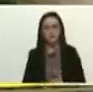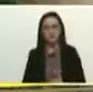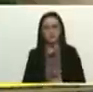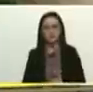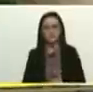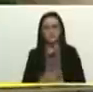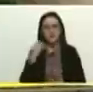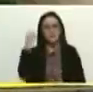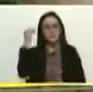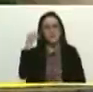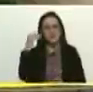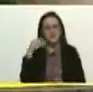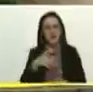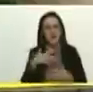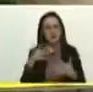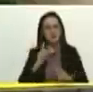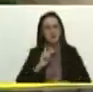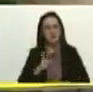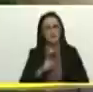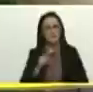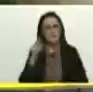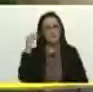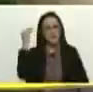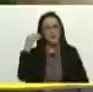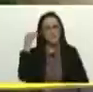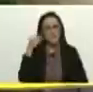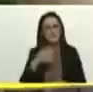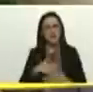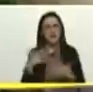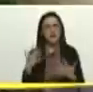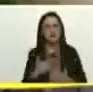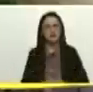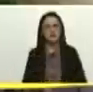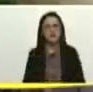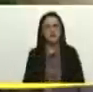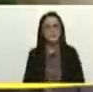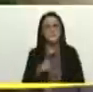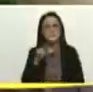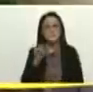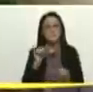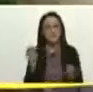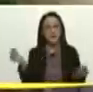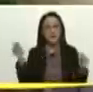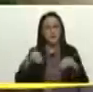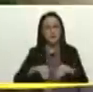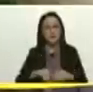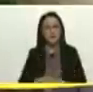Pensemos en grande, pensemos en grande. Este acuerdo